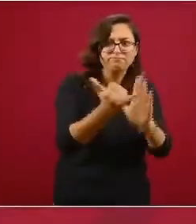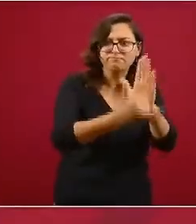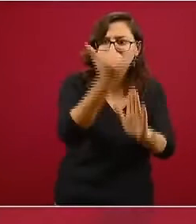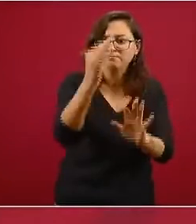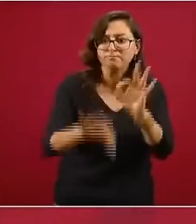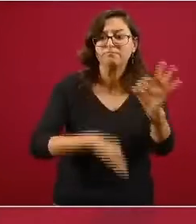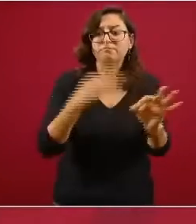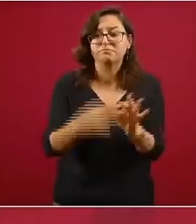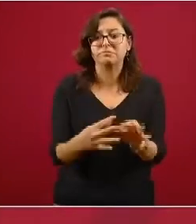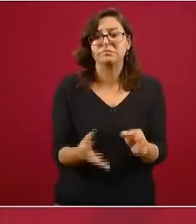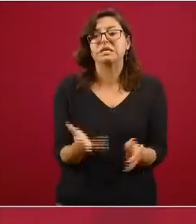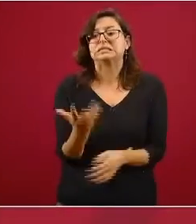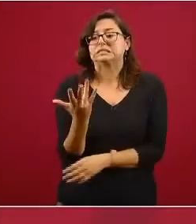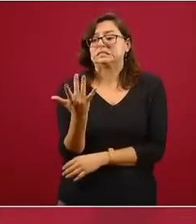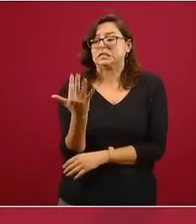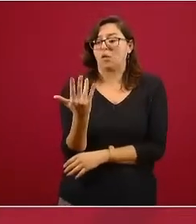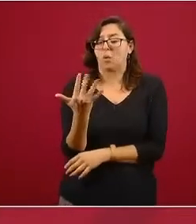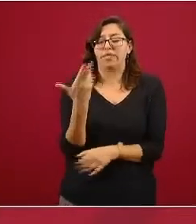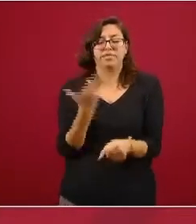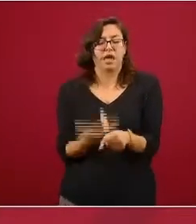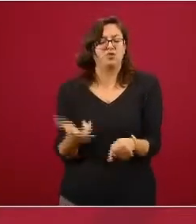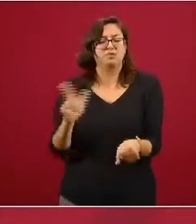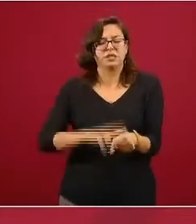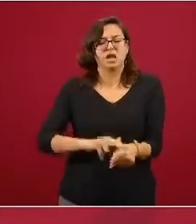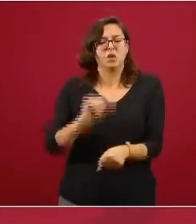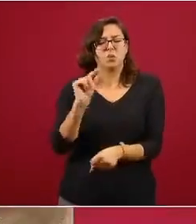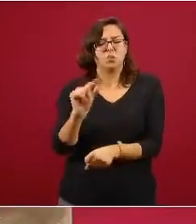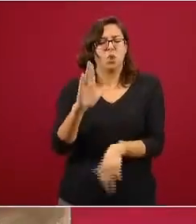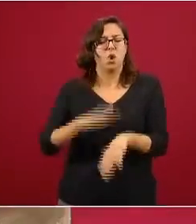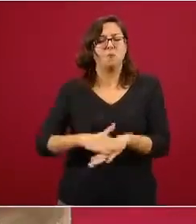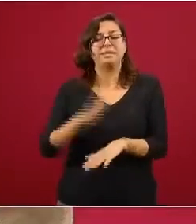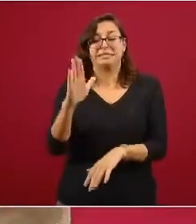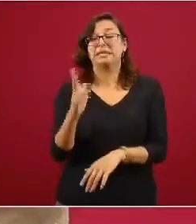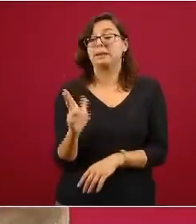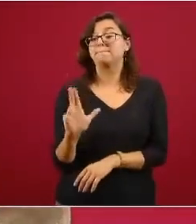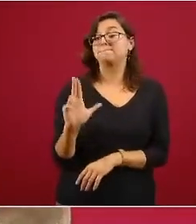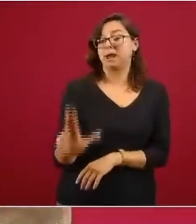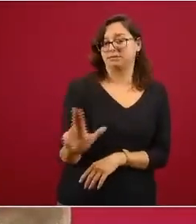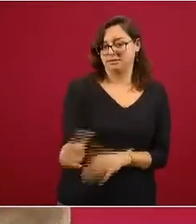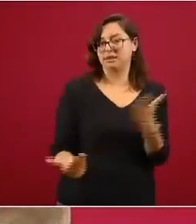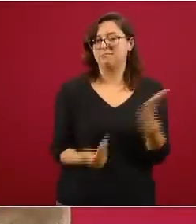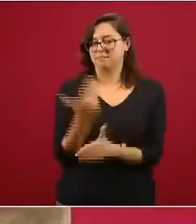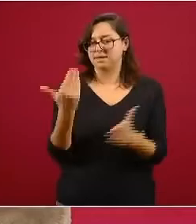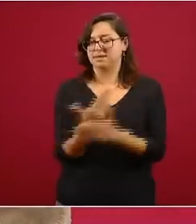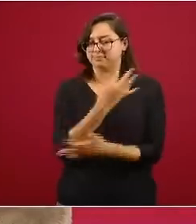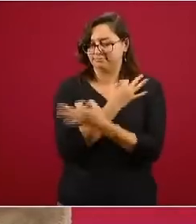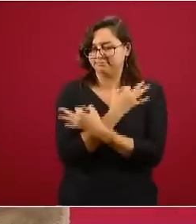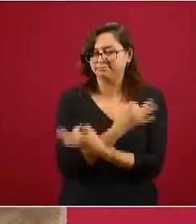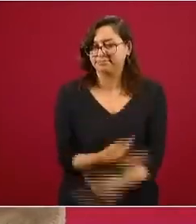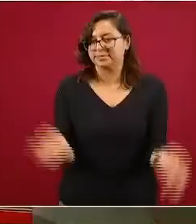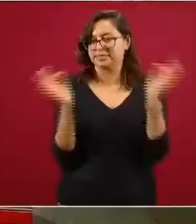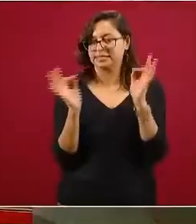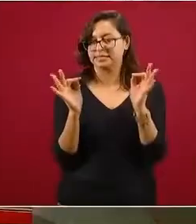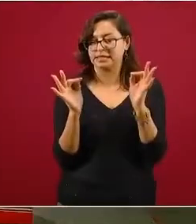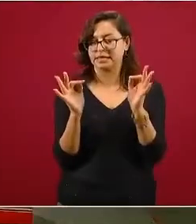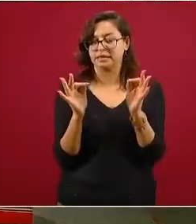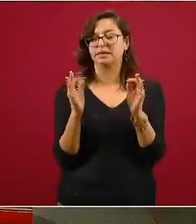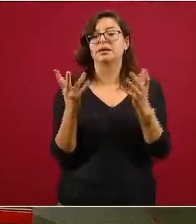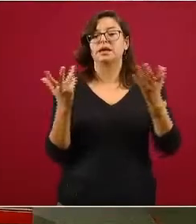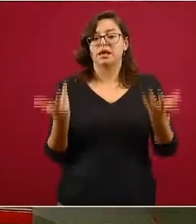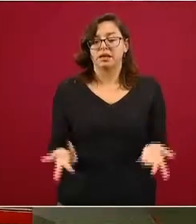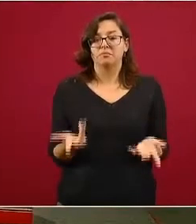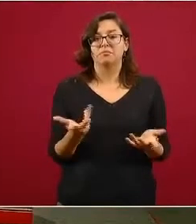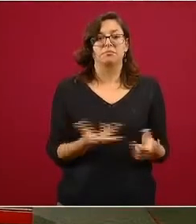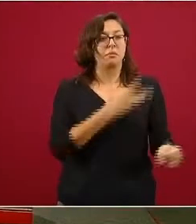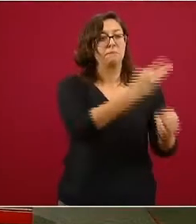y cerca de 50 hospitales, es un poco más, no doy ahora el número porque el martes en la mañana lo vamos a presentar en detalle, pero